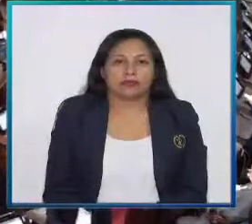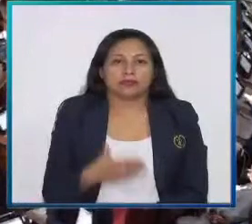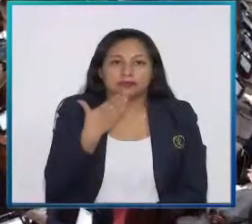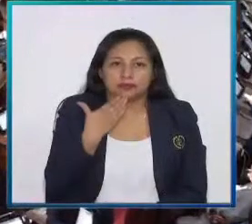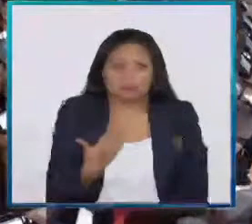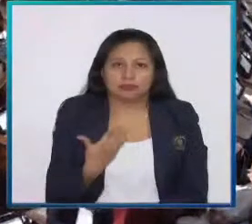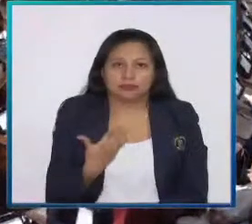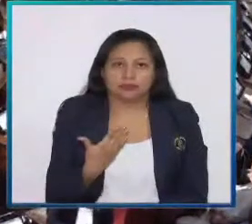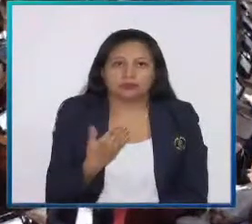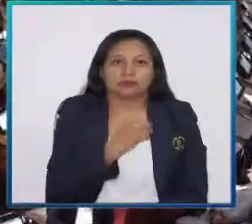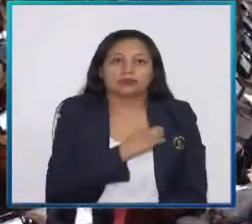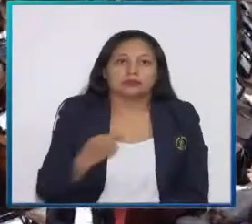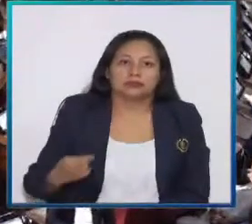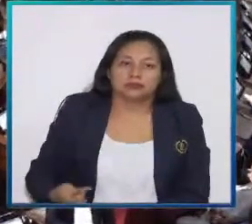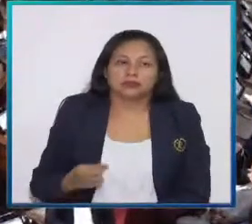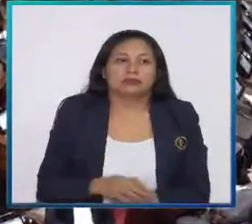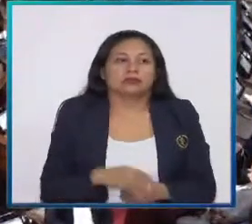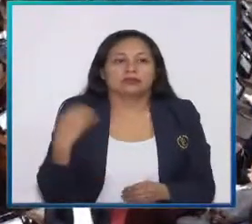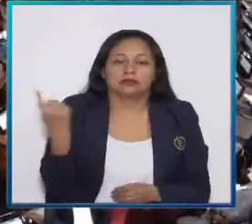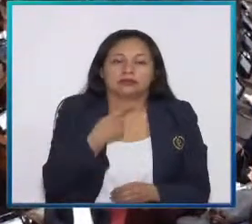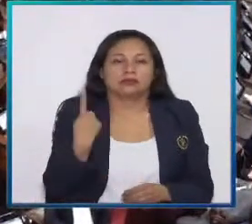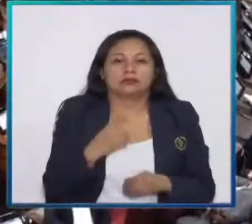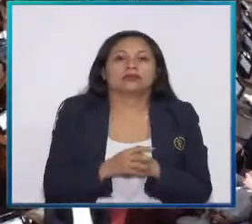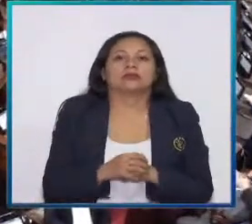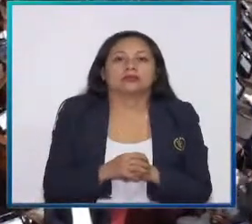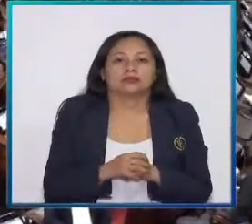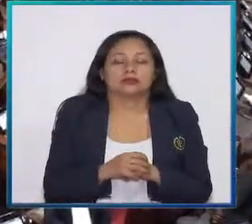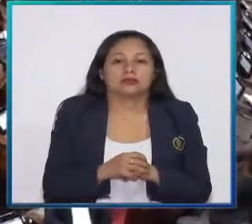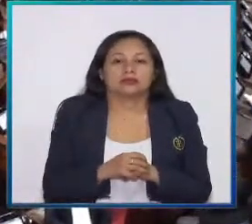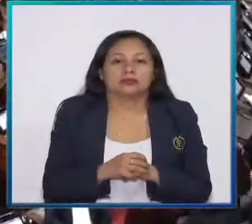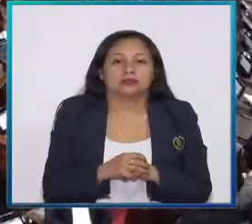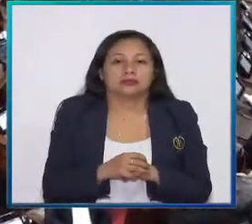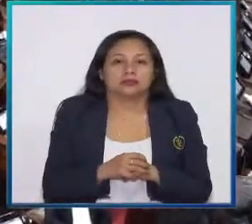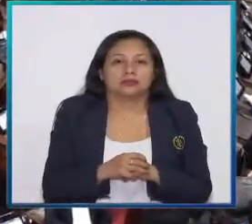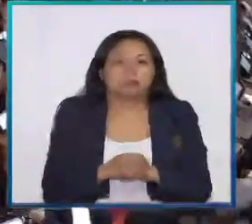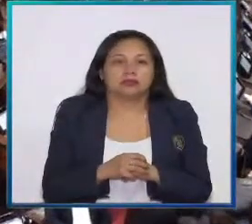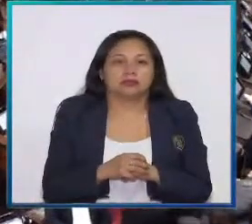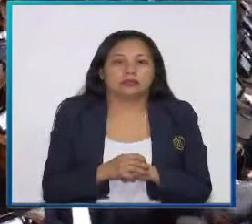Muchas gracias, presidente. Honorable pleno.